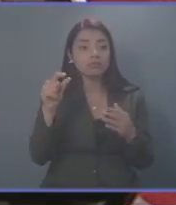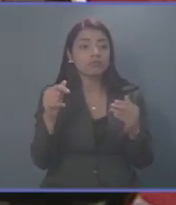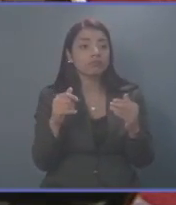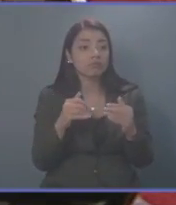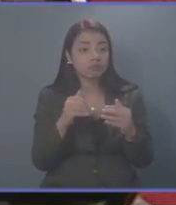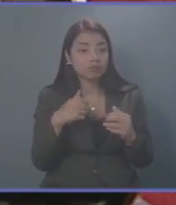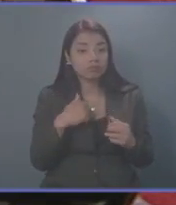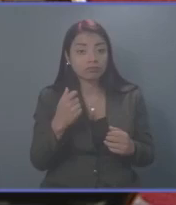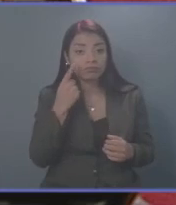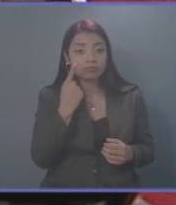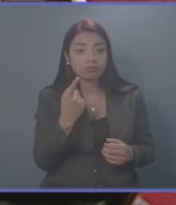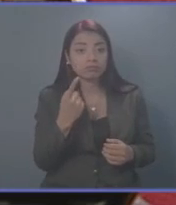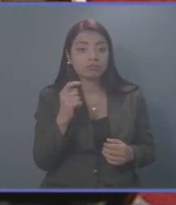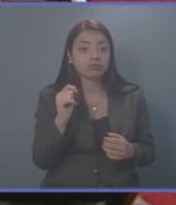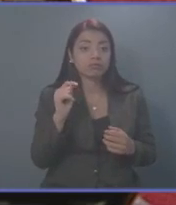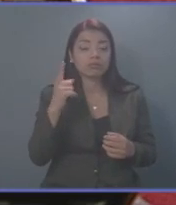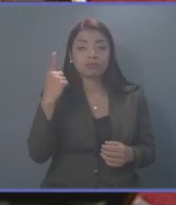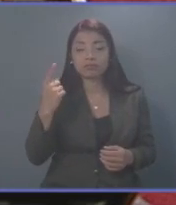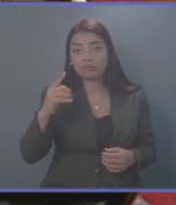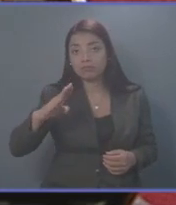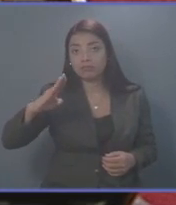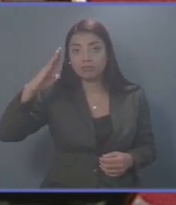pude atestiguar en Los Coroneles,